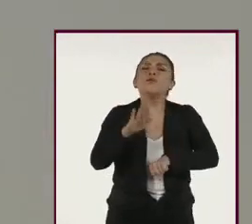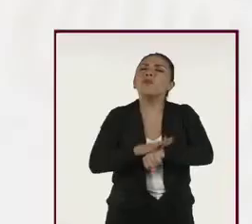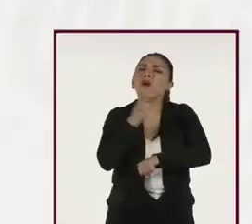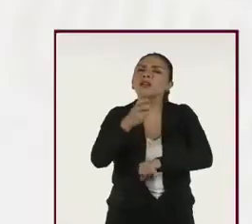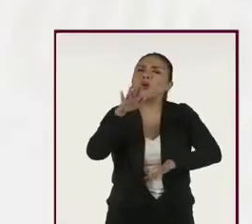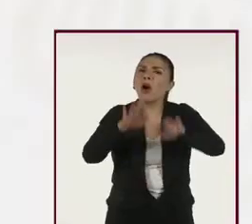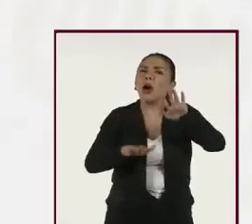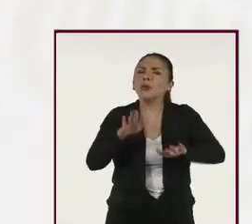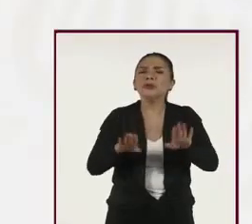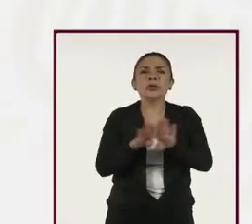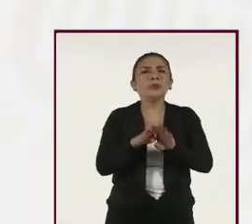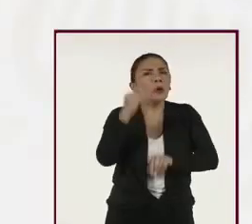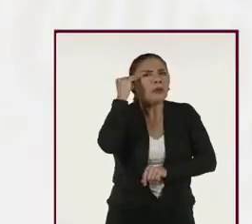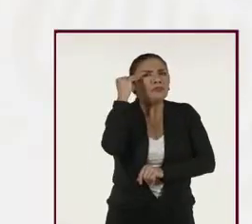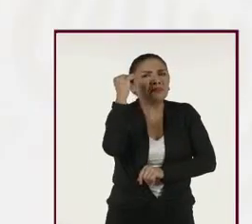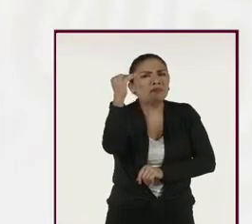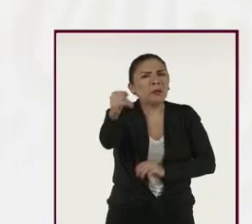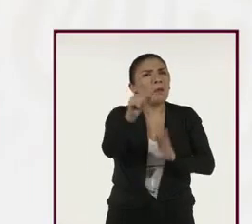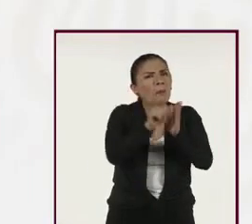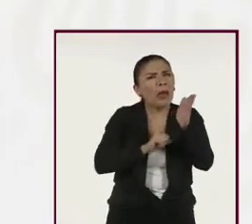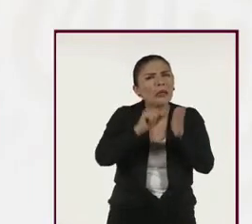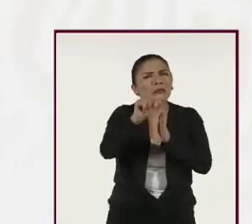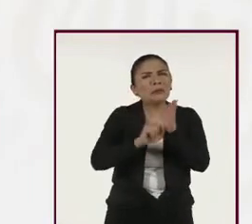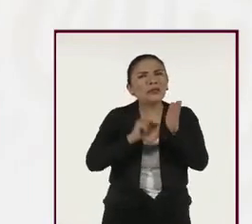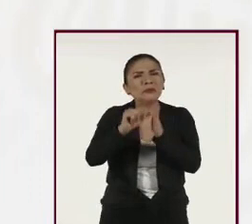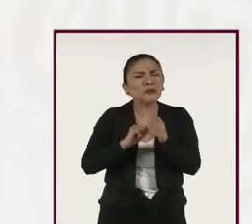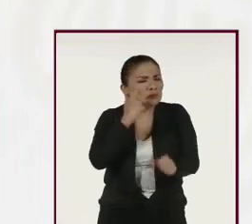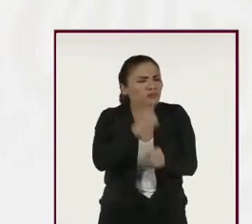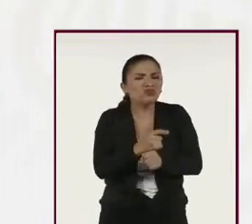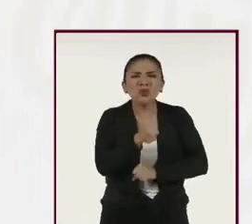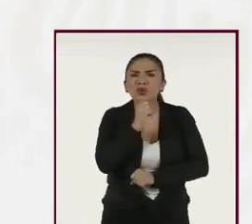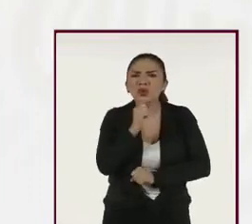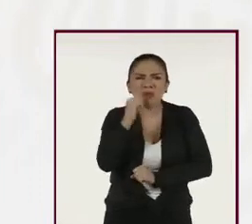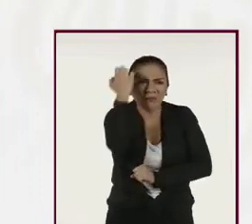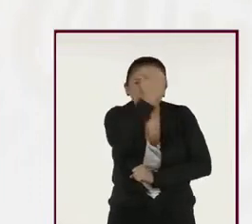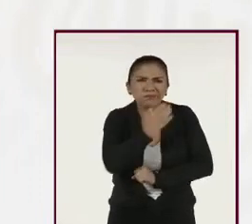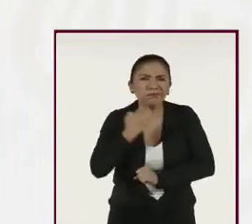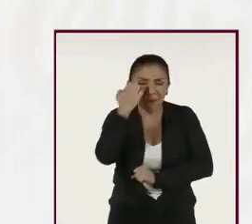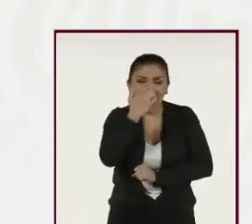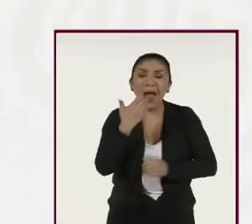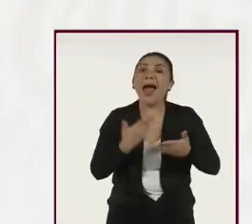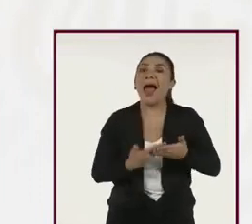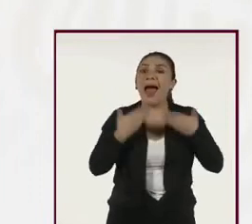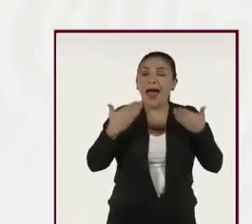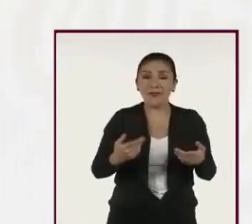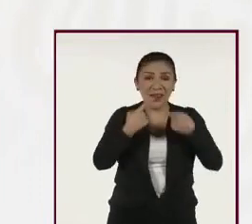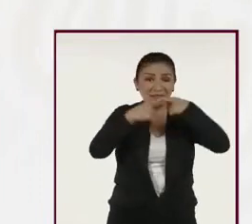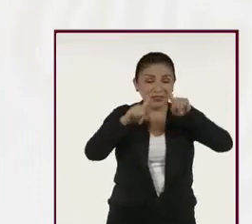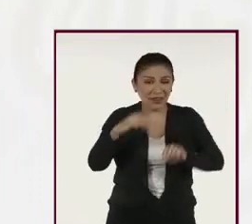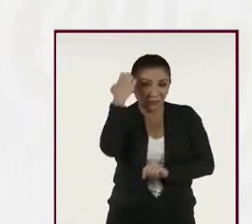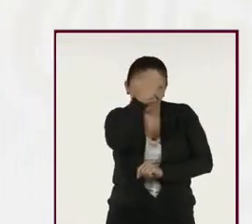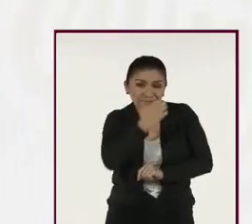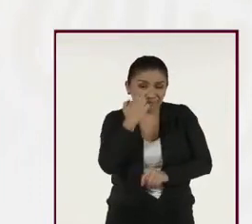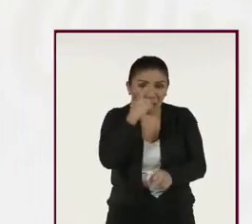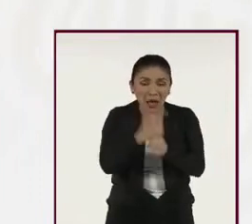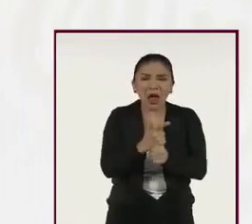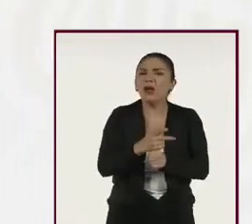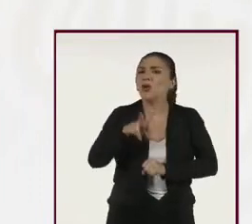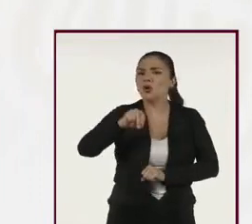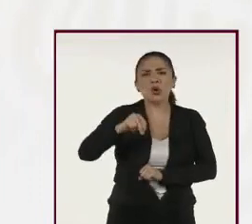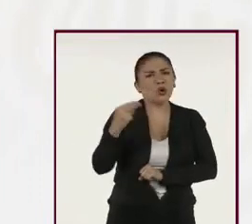pasaba un gran número de meses antes de que se hiciera el diagnóstico. Actualmente, para hacer el diagnóstico de anorexia no necesitamos